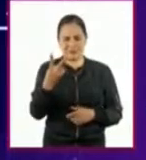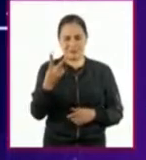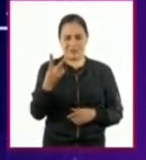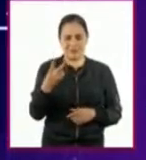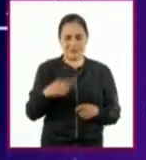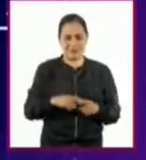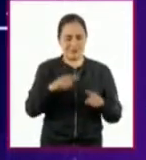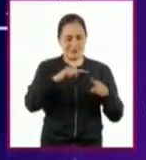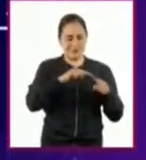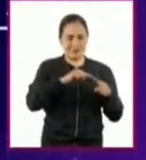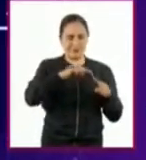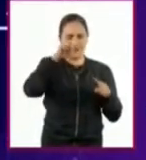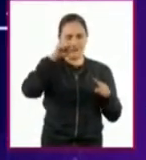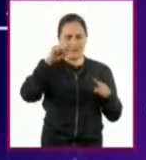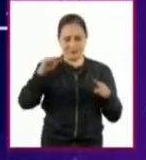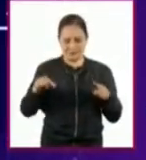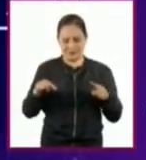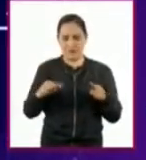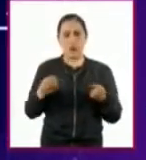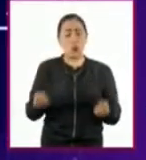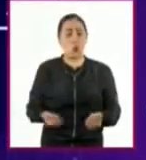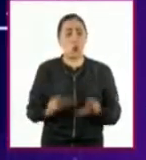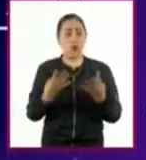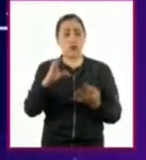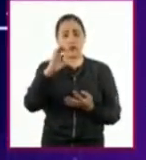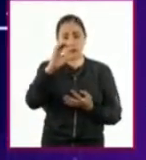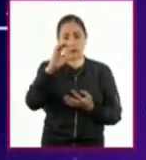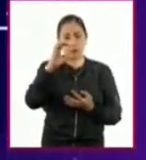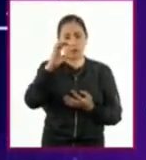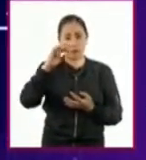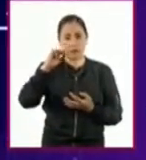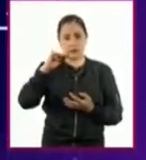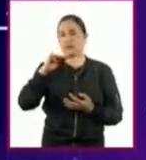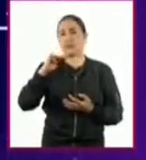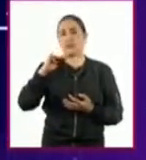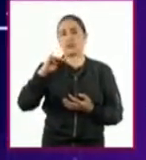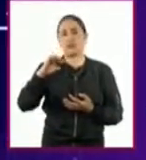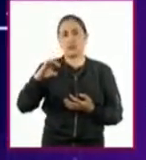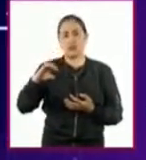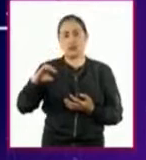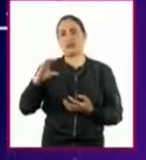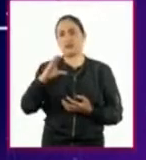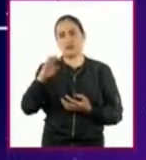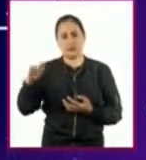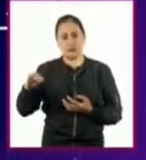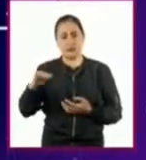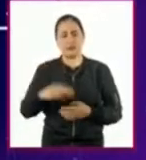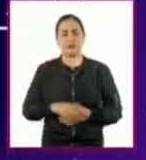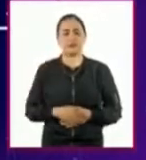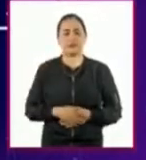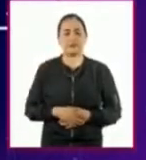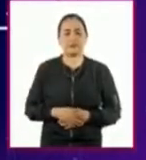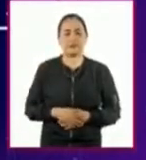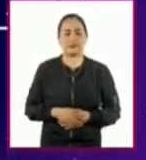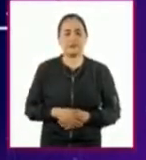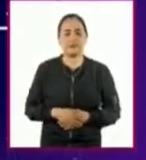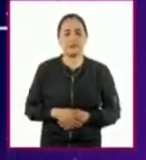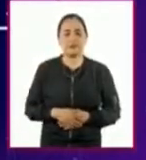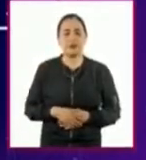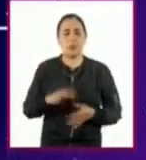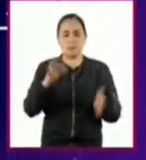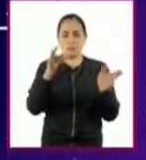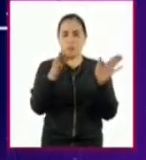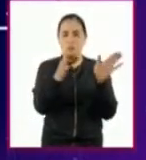triángulo, que en ambos casos es de 3 centímetros. Señalamos uno de los puntos donde se cortan las circunferencias.